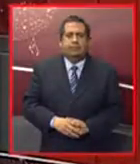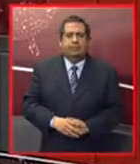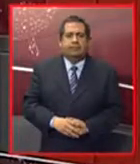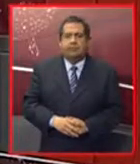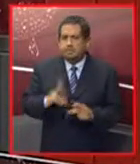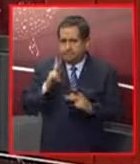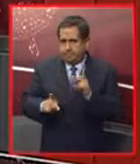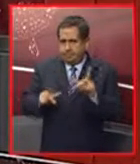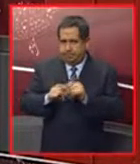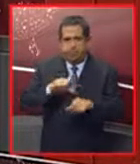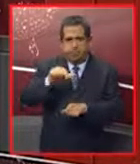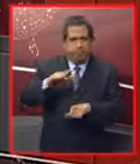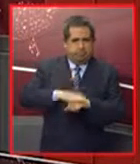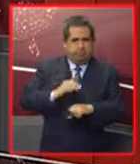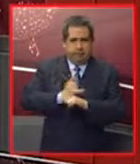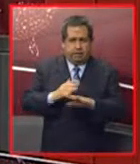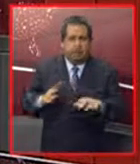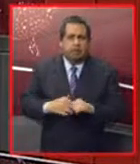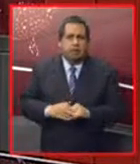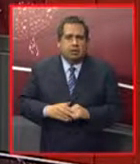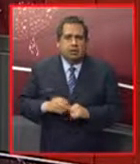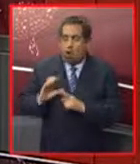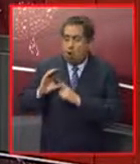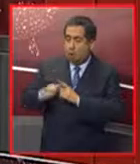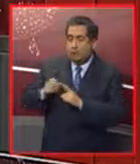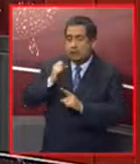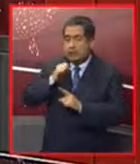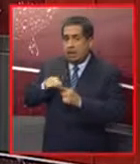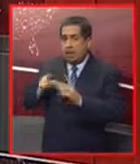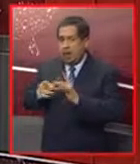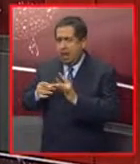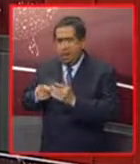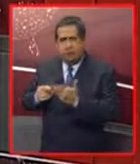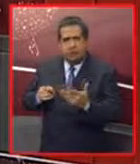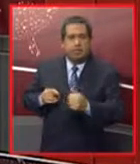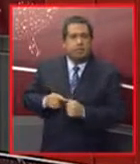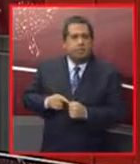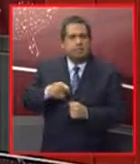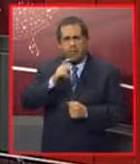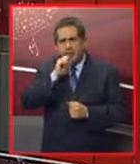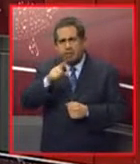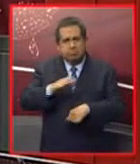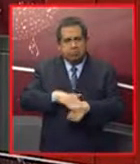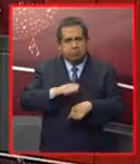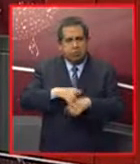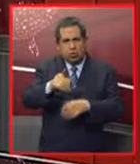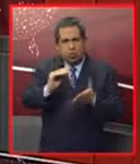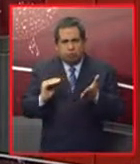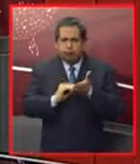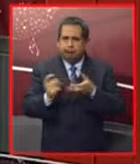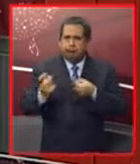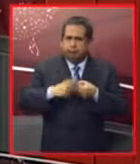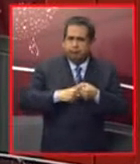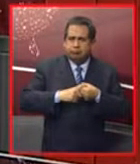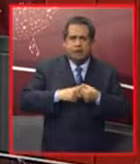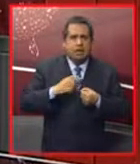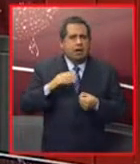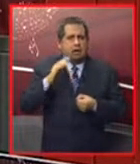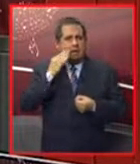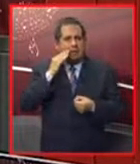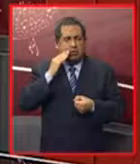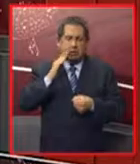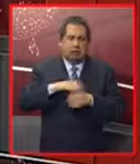Vamos a un corte y regresamos con más información de comisiones del Senado de la República. Mientras tanto, lo invito a que nos agregue en la red social más popular. Estamos